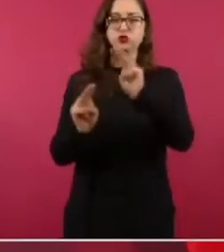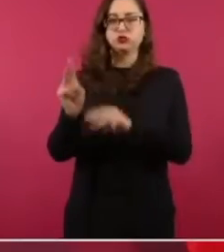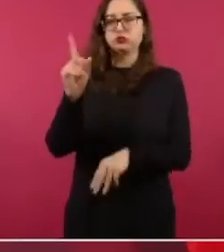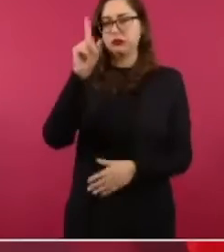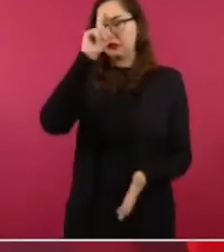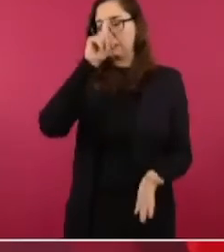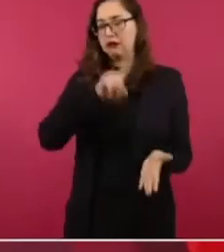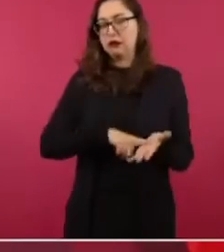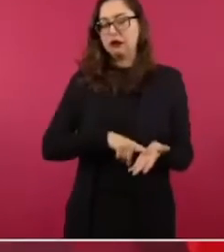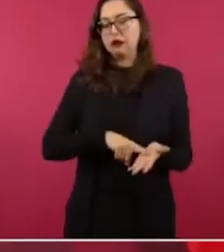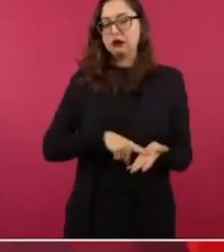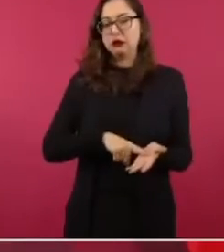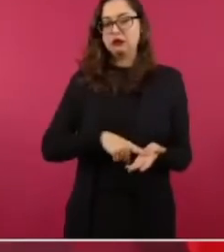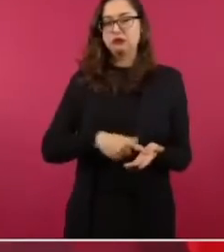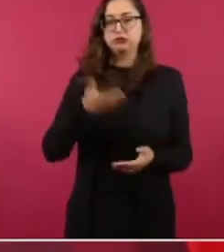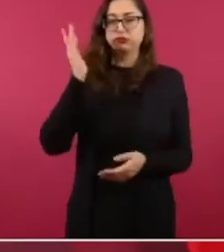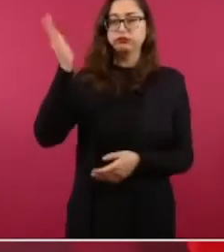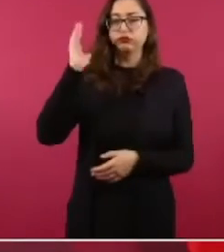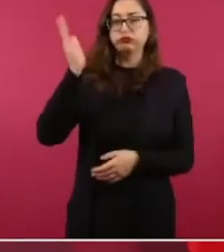horas,